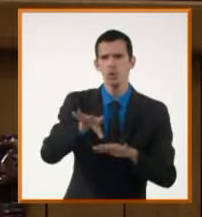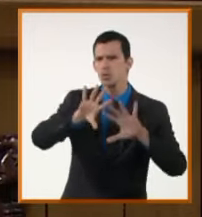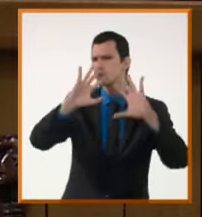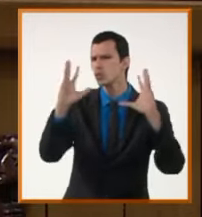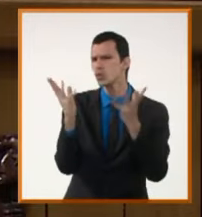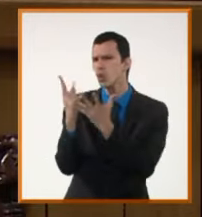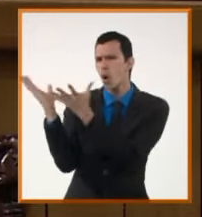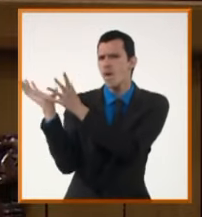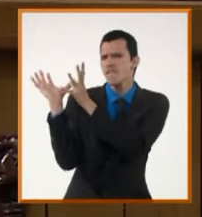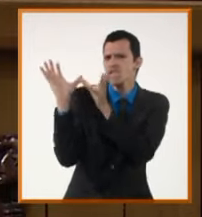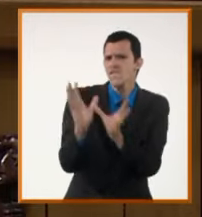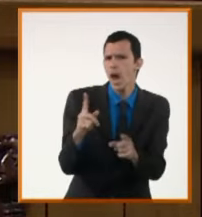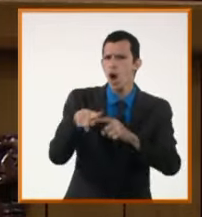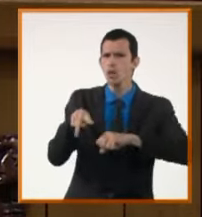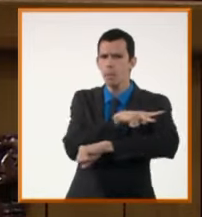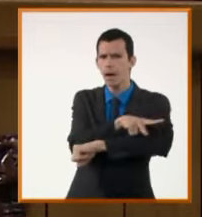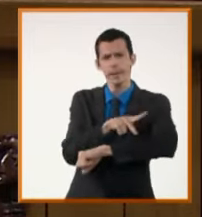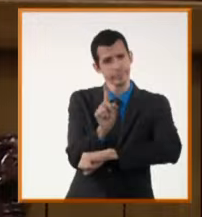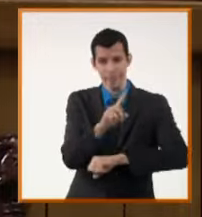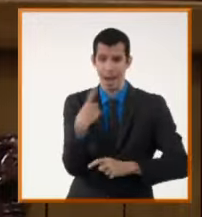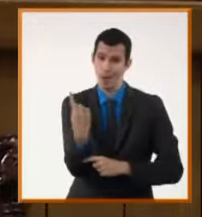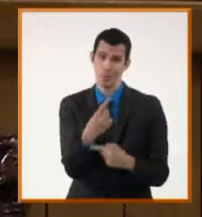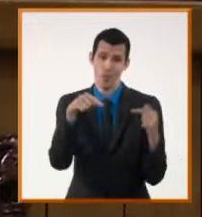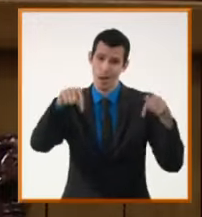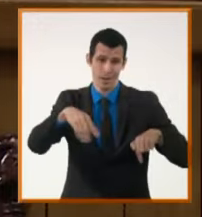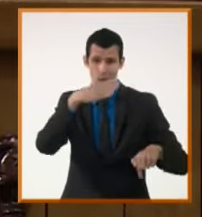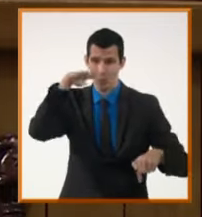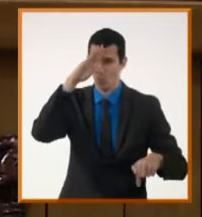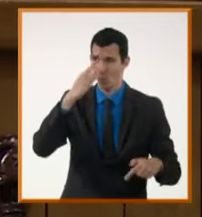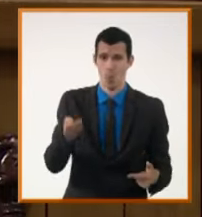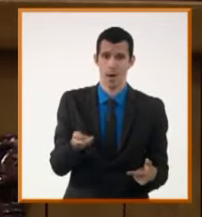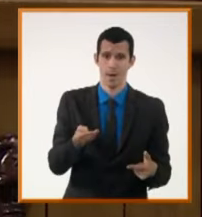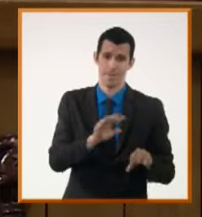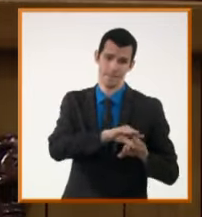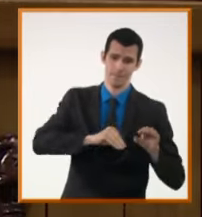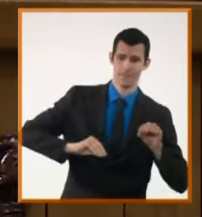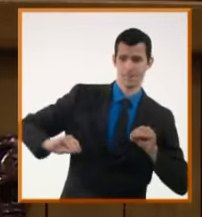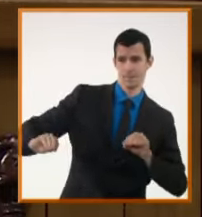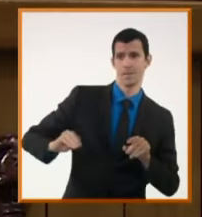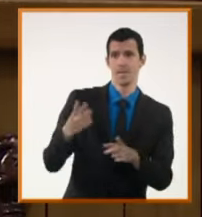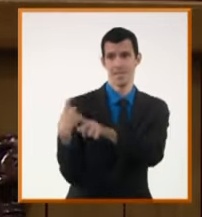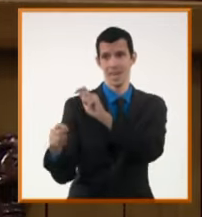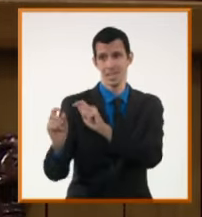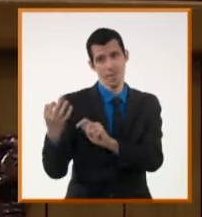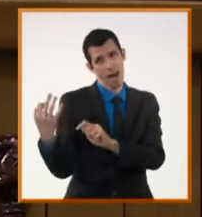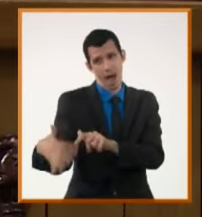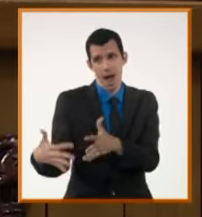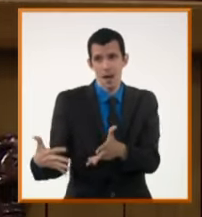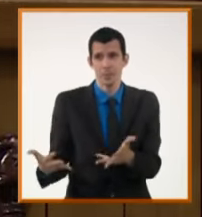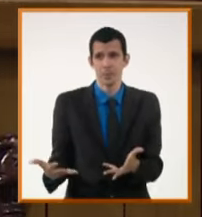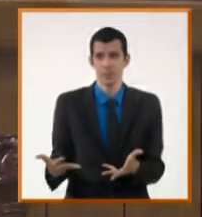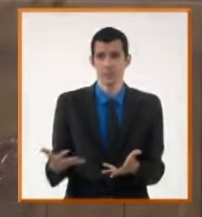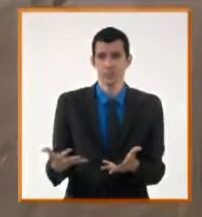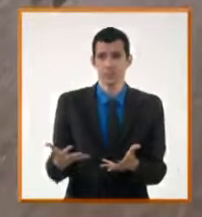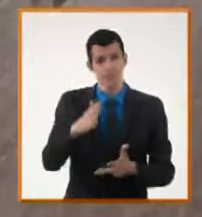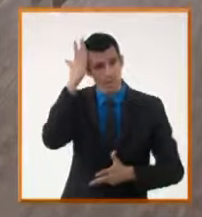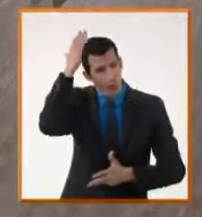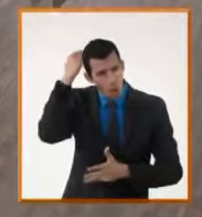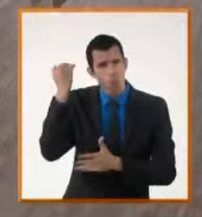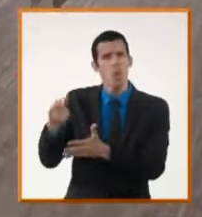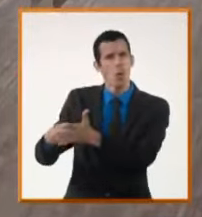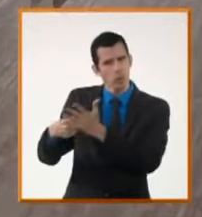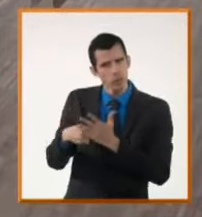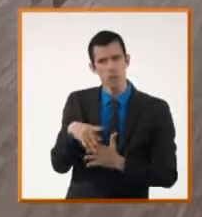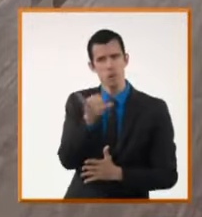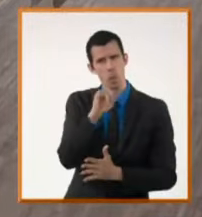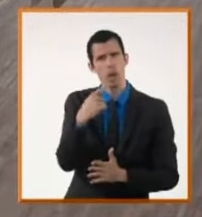población. Tenemos que cerrar filas, y el general también nos lo ha dicho. Una de las cosas más importantes aquí es que tenemos